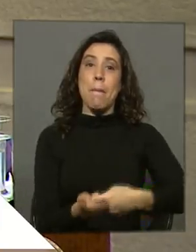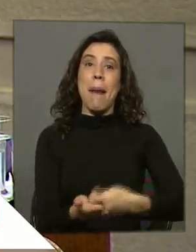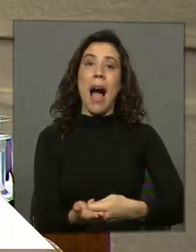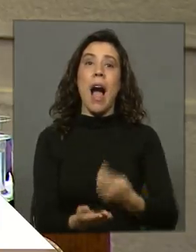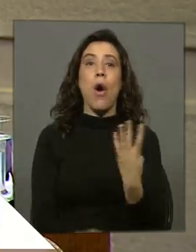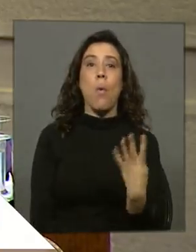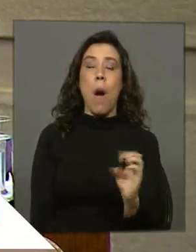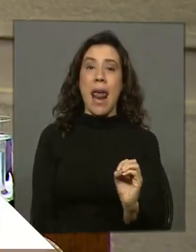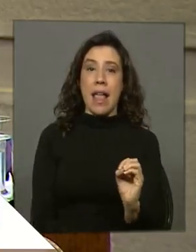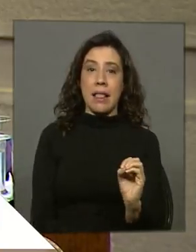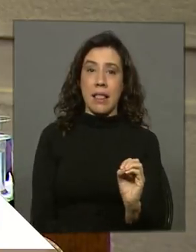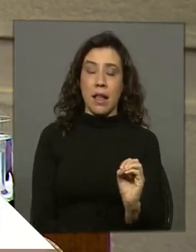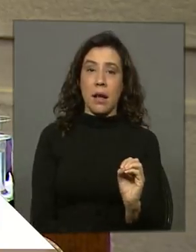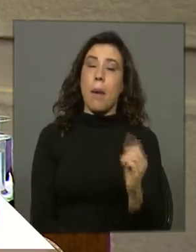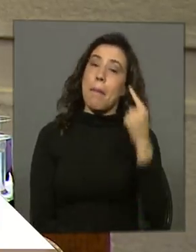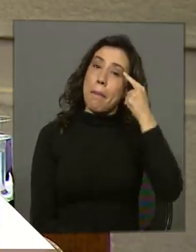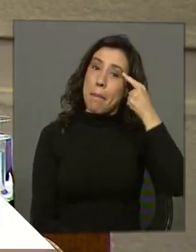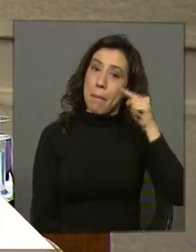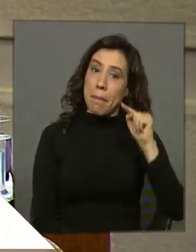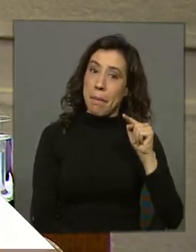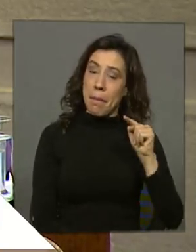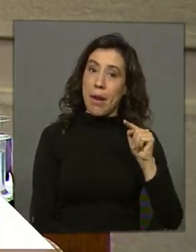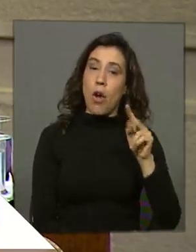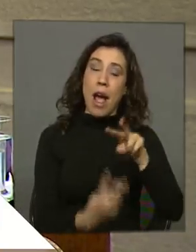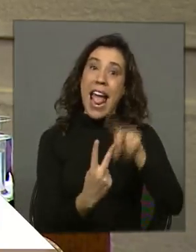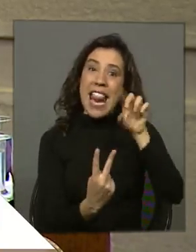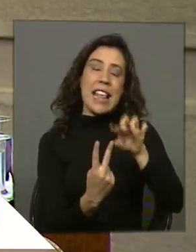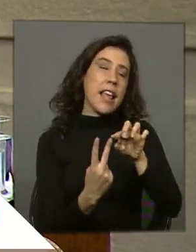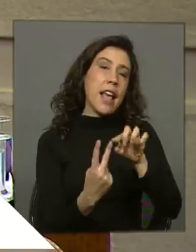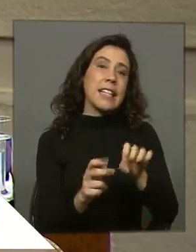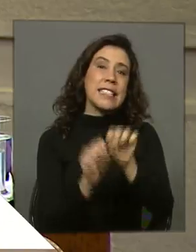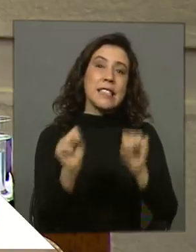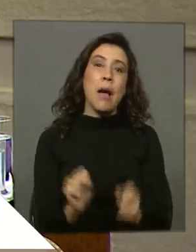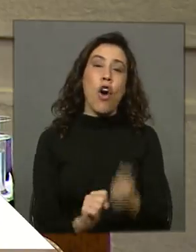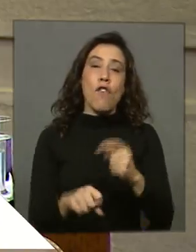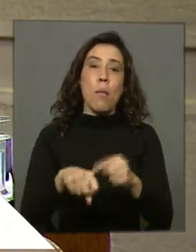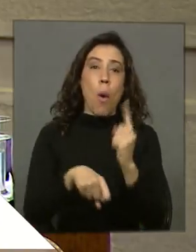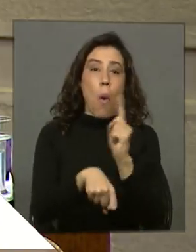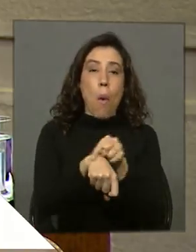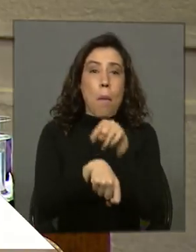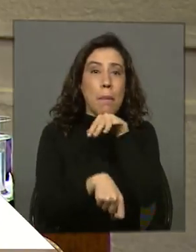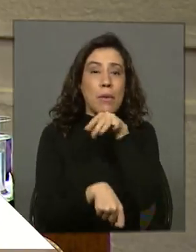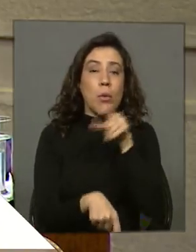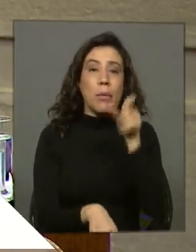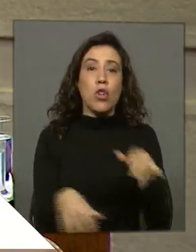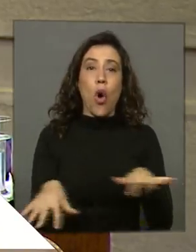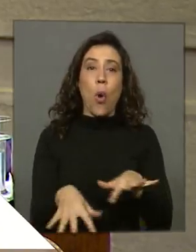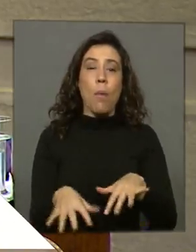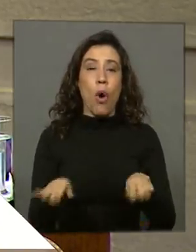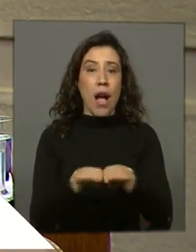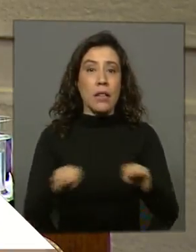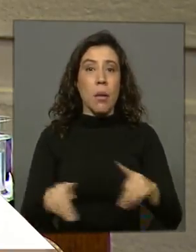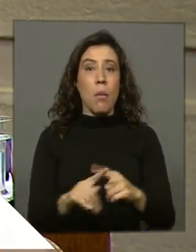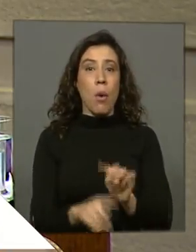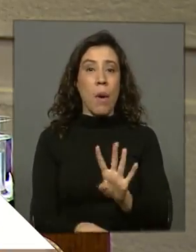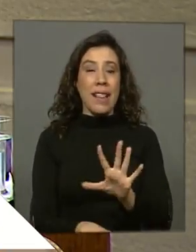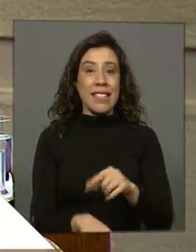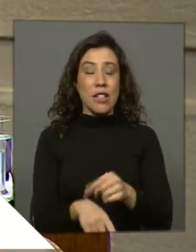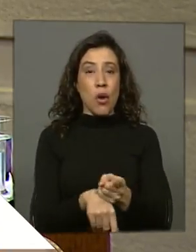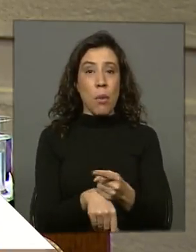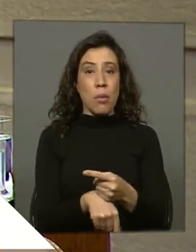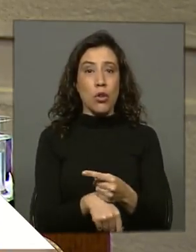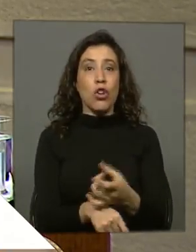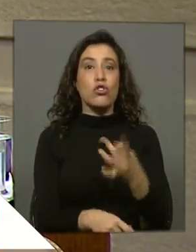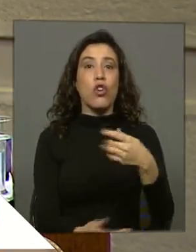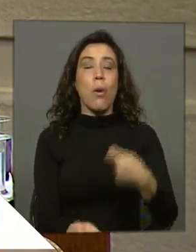40 en cambio si se opta por el sistema de cobro por minuto y la persona utilizó el estacionamiento por 45 minutos